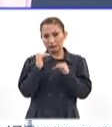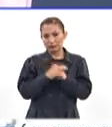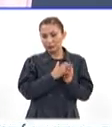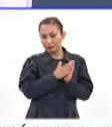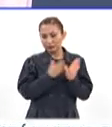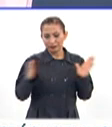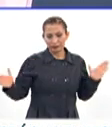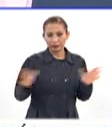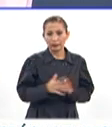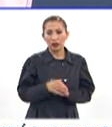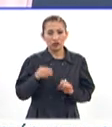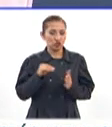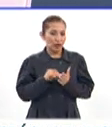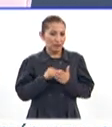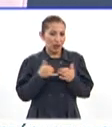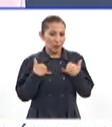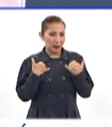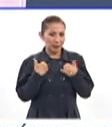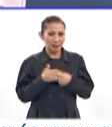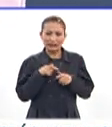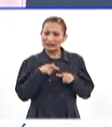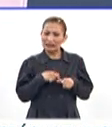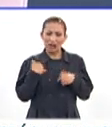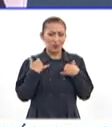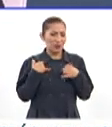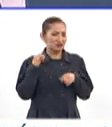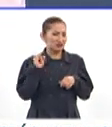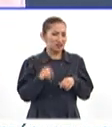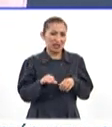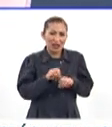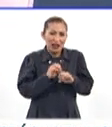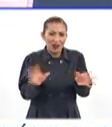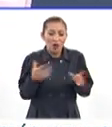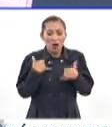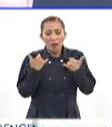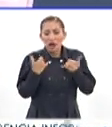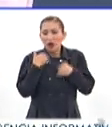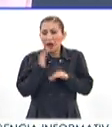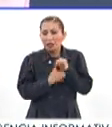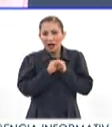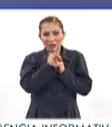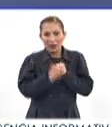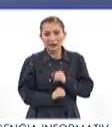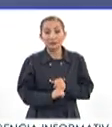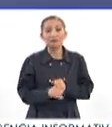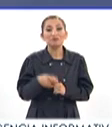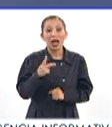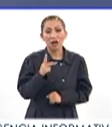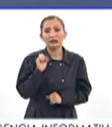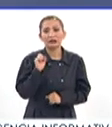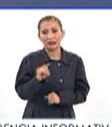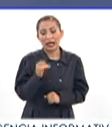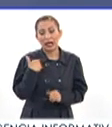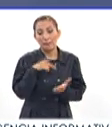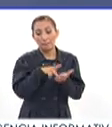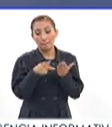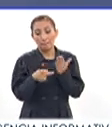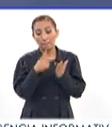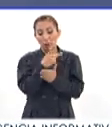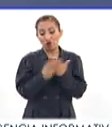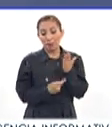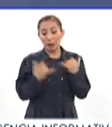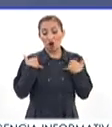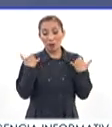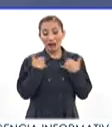Sí, que seguimos siendo jóvenes. Al final seguimos siendo jóvenes, obviamente la juventud no acaba, pero sí, o sea, el